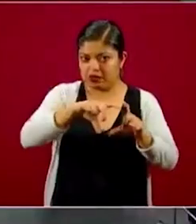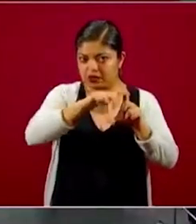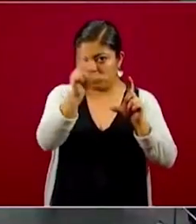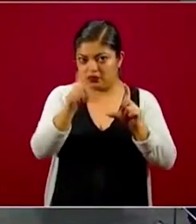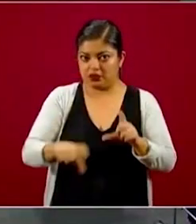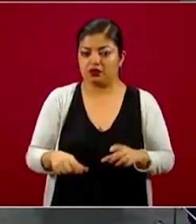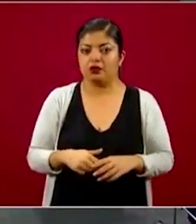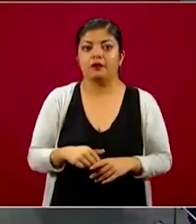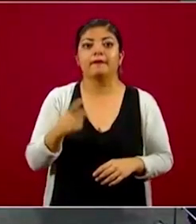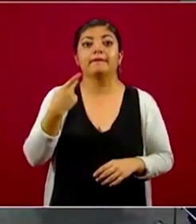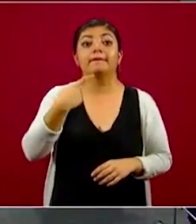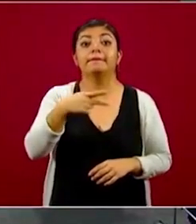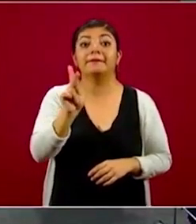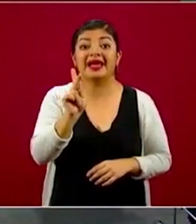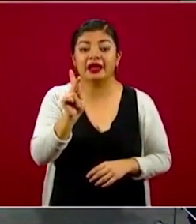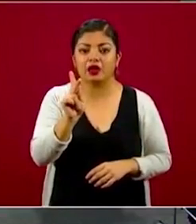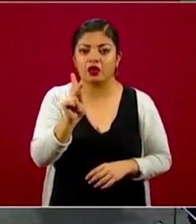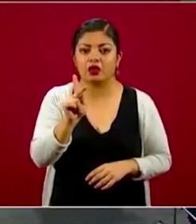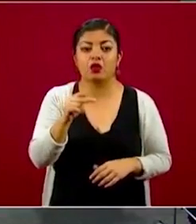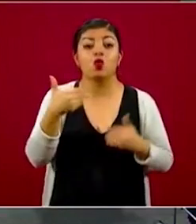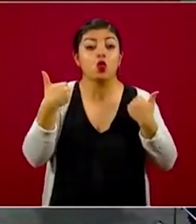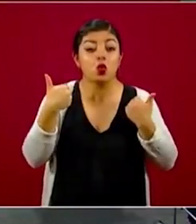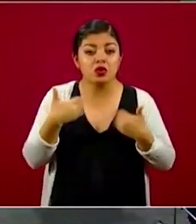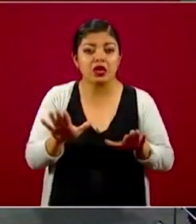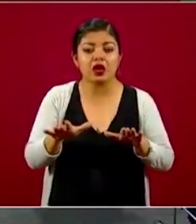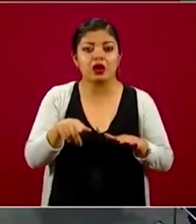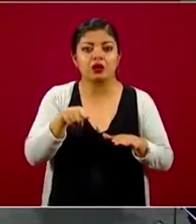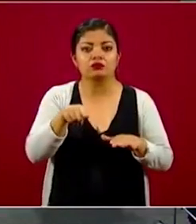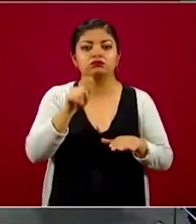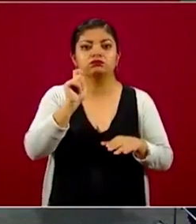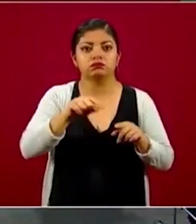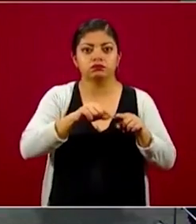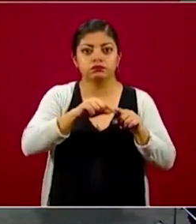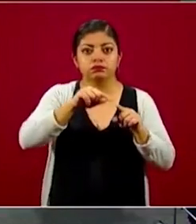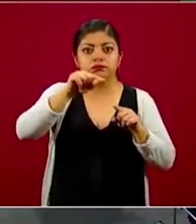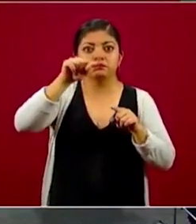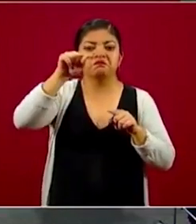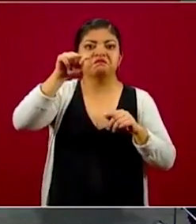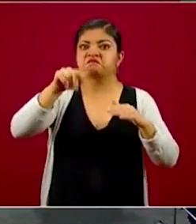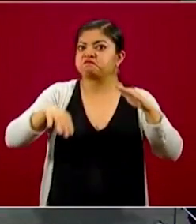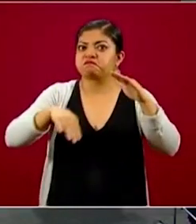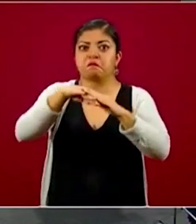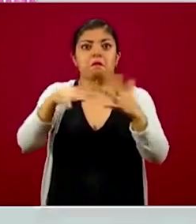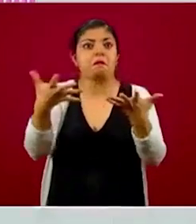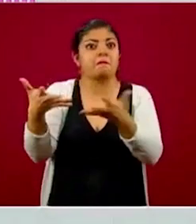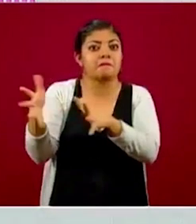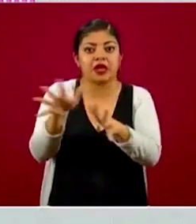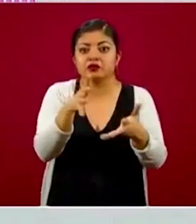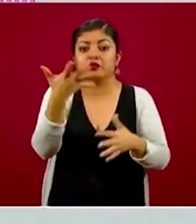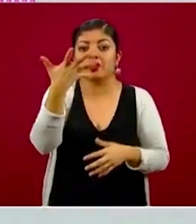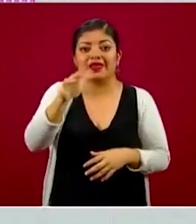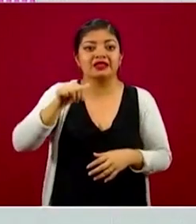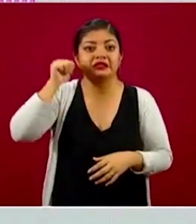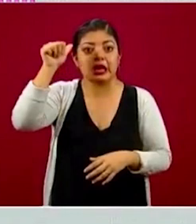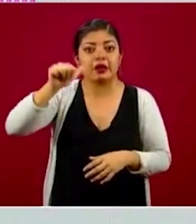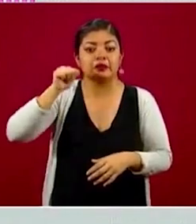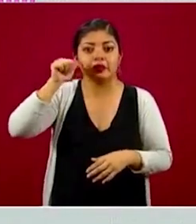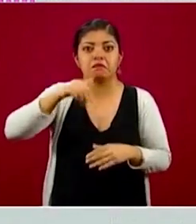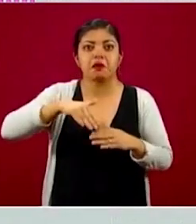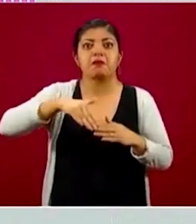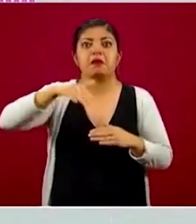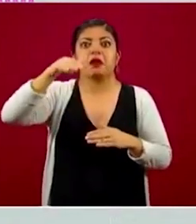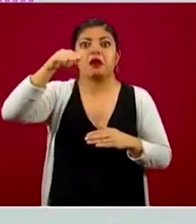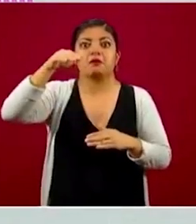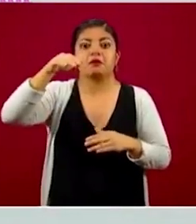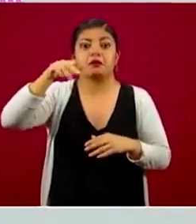méxico pero se habría extinguido esa curva epidémica aproximadamente el 10 de abril y después